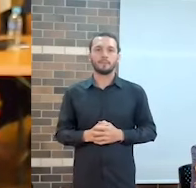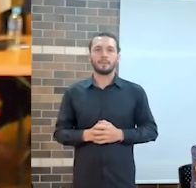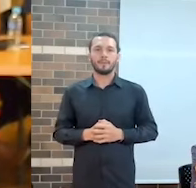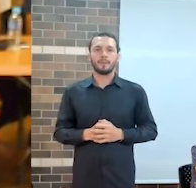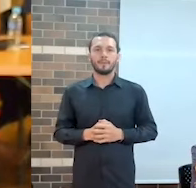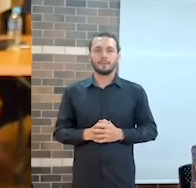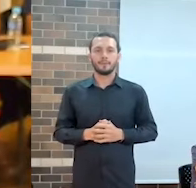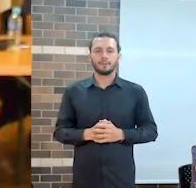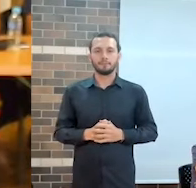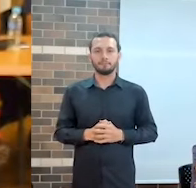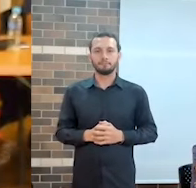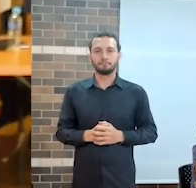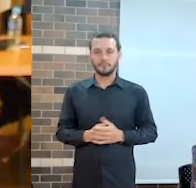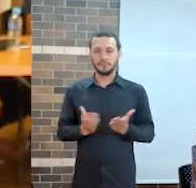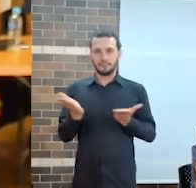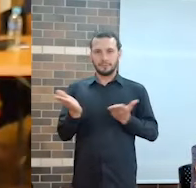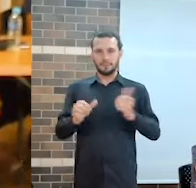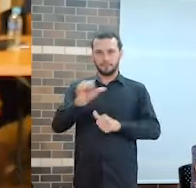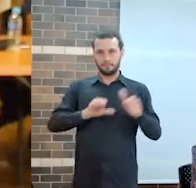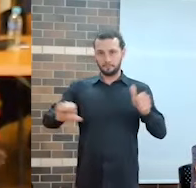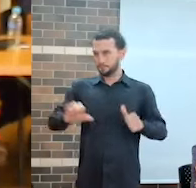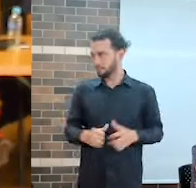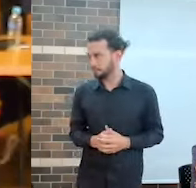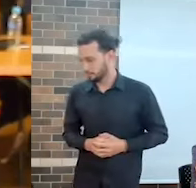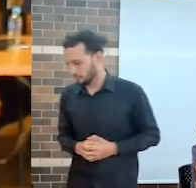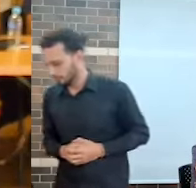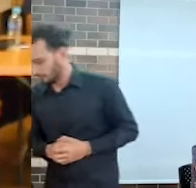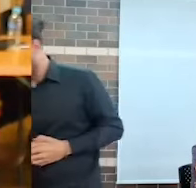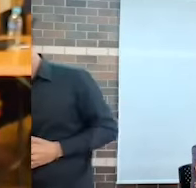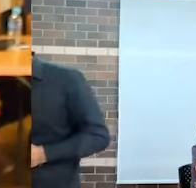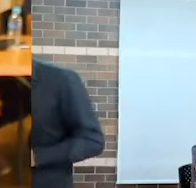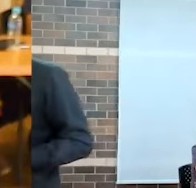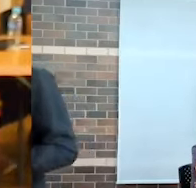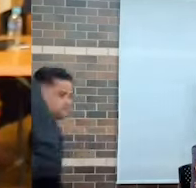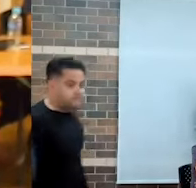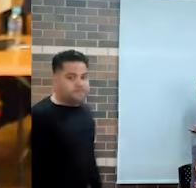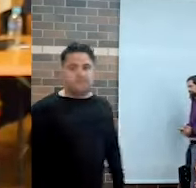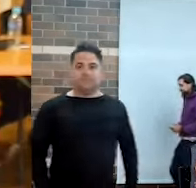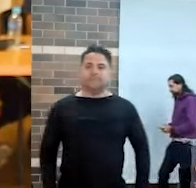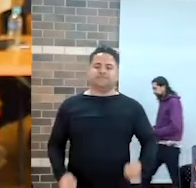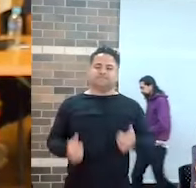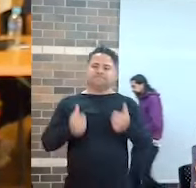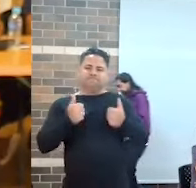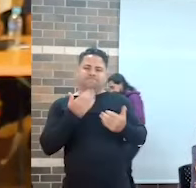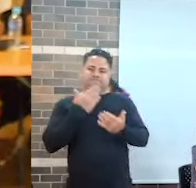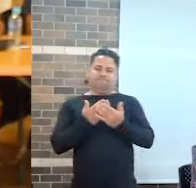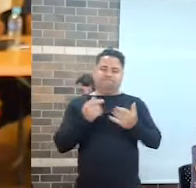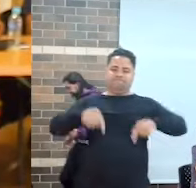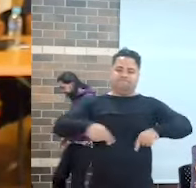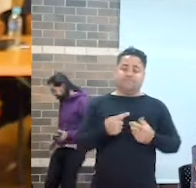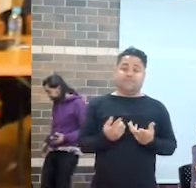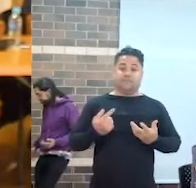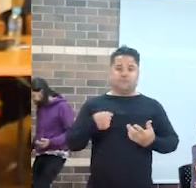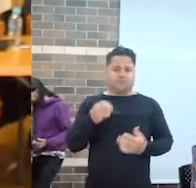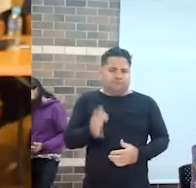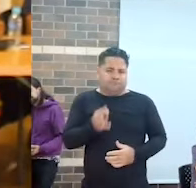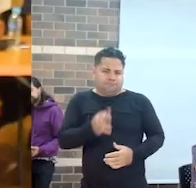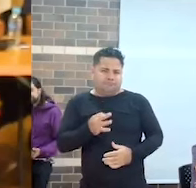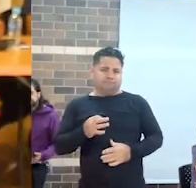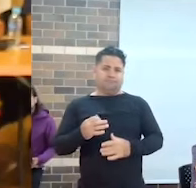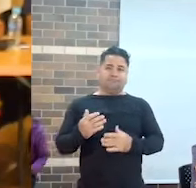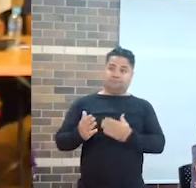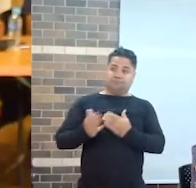Bueno, nuevamente agradecerles estar acá. Eh, yo siempre cuando me invitan y me permiten estar en estos espacios,